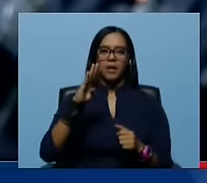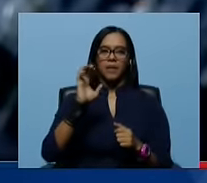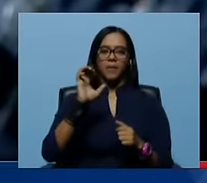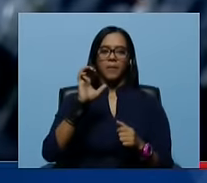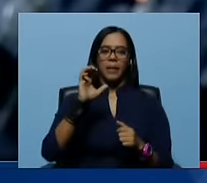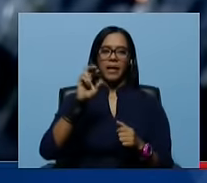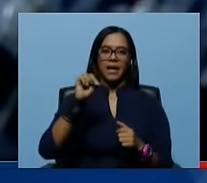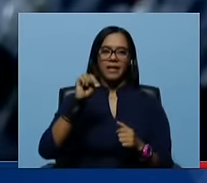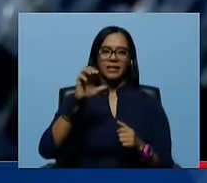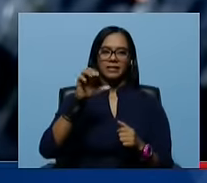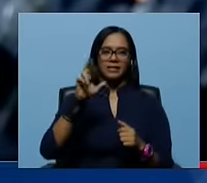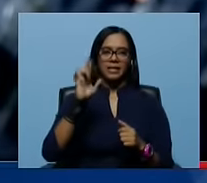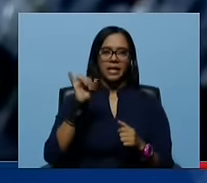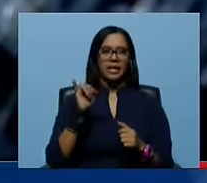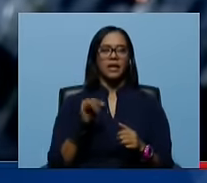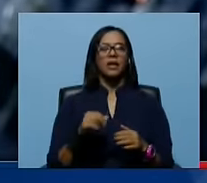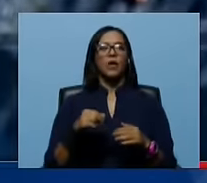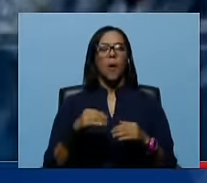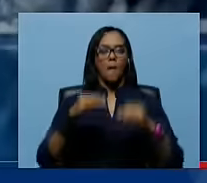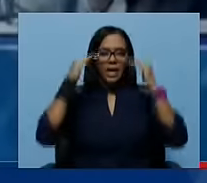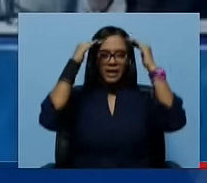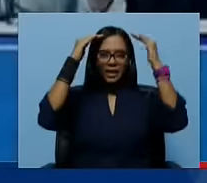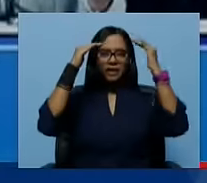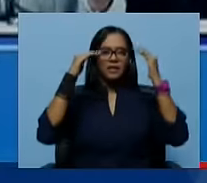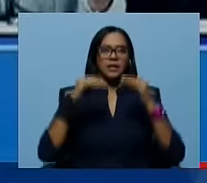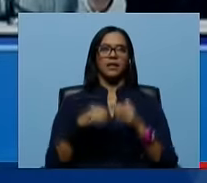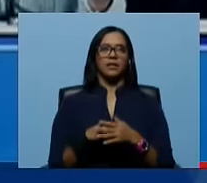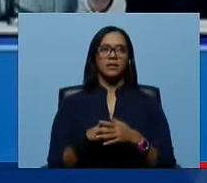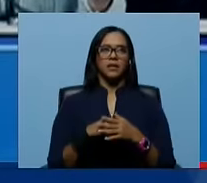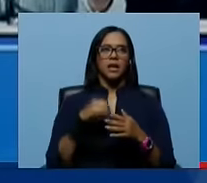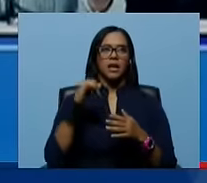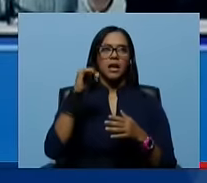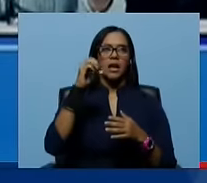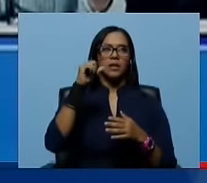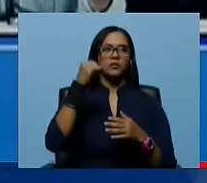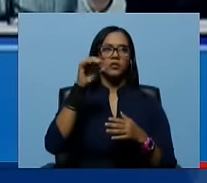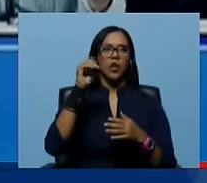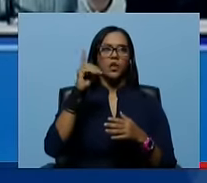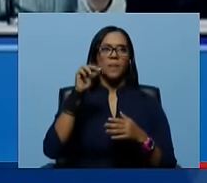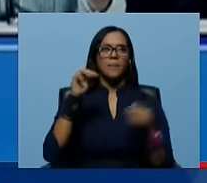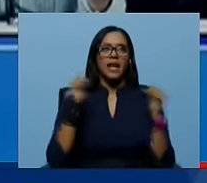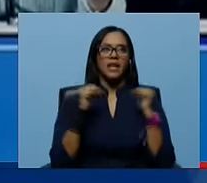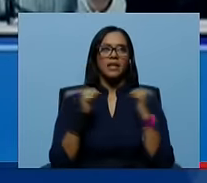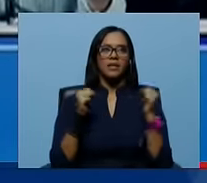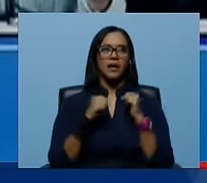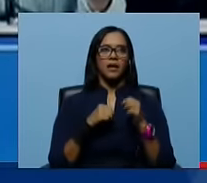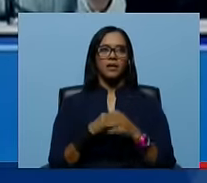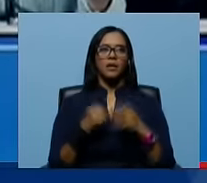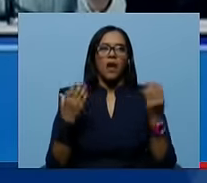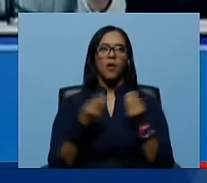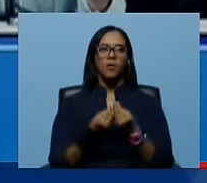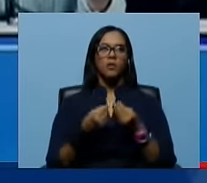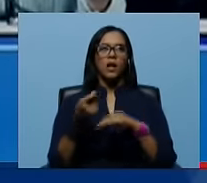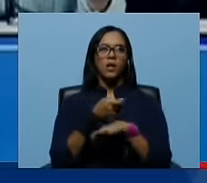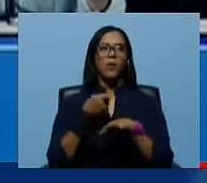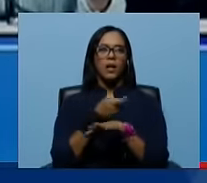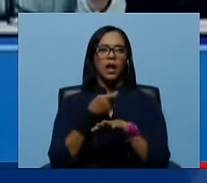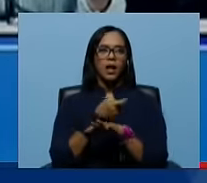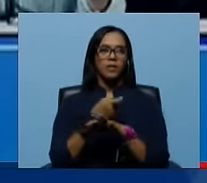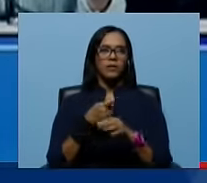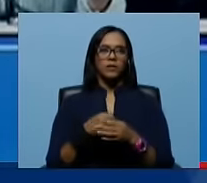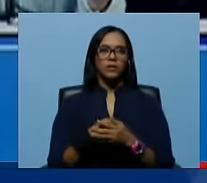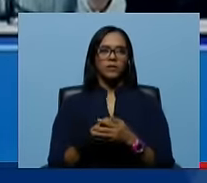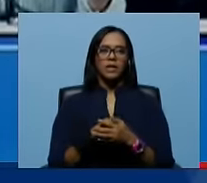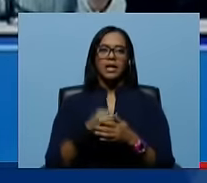Guerrero Ochea, comandante de la SODI Mérida. Está junto al gobernador